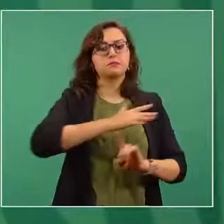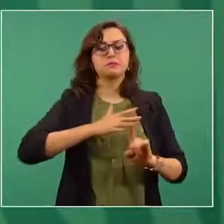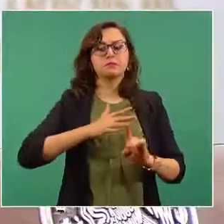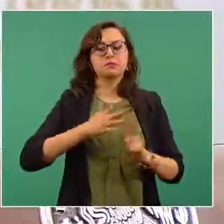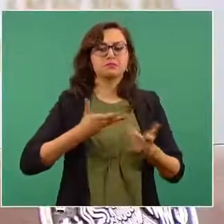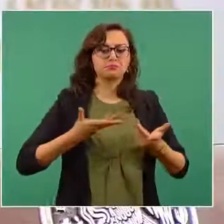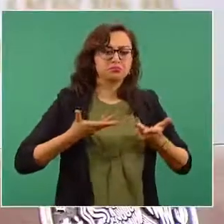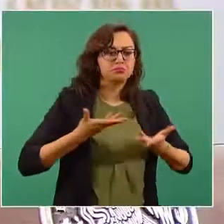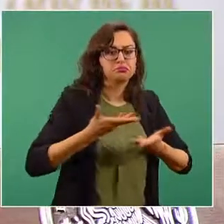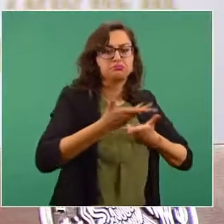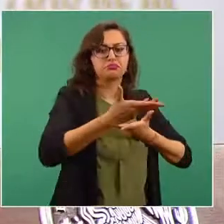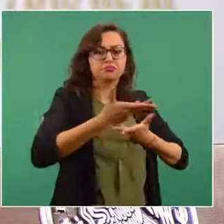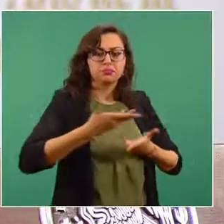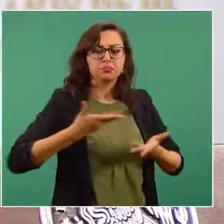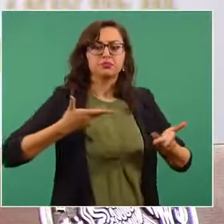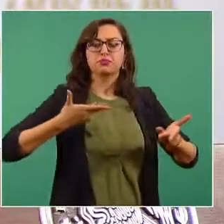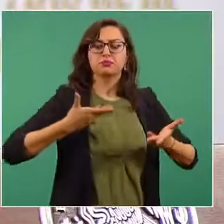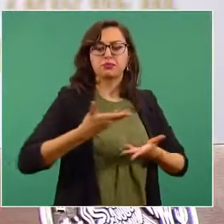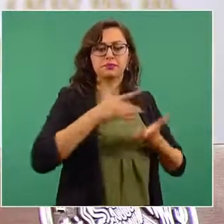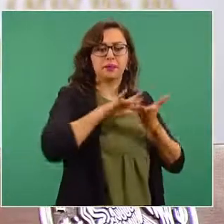de cooperación,